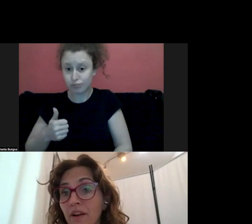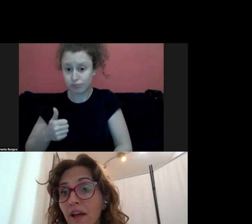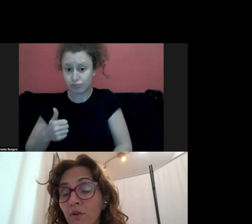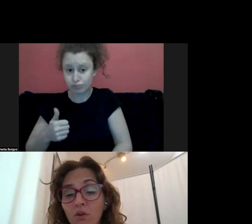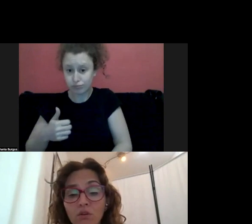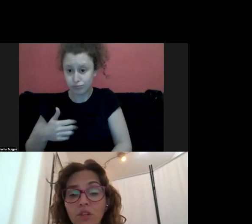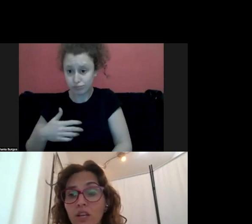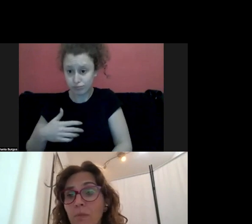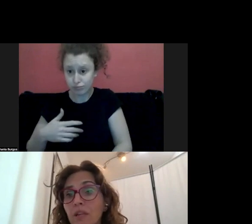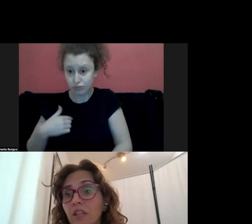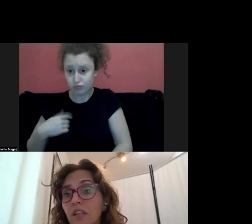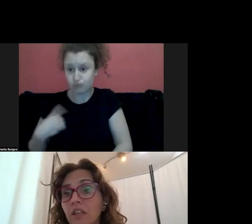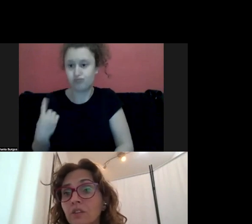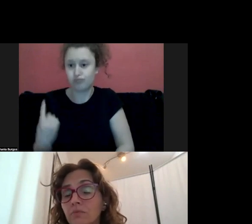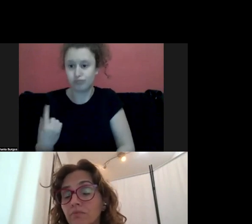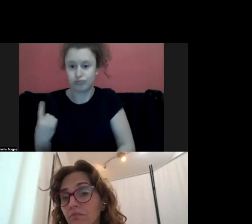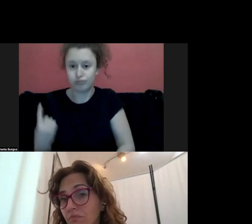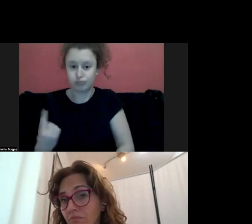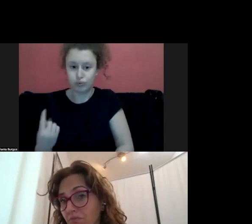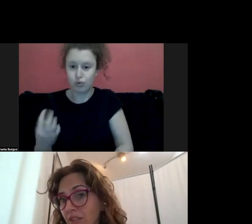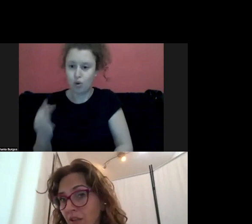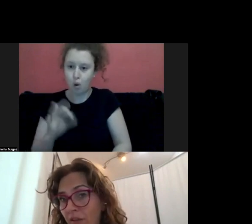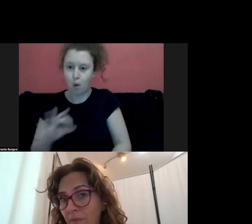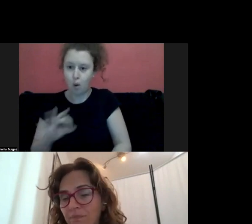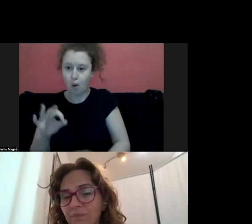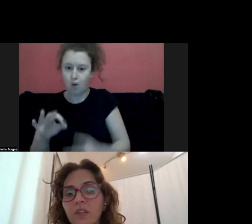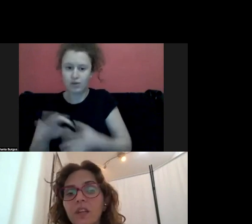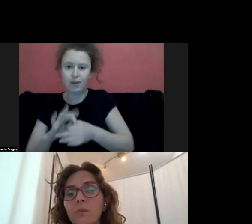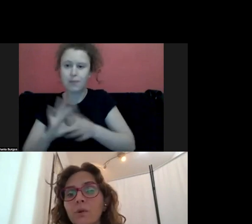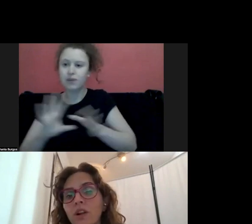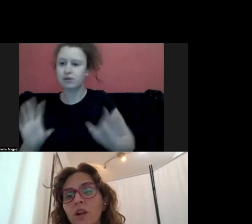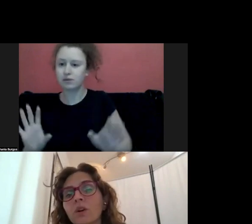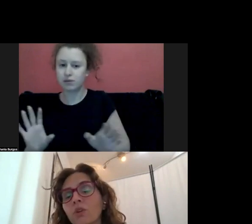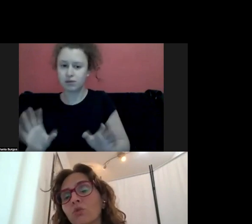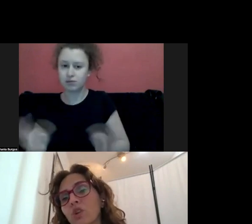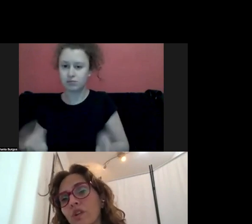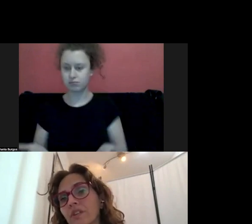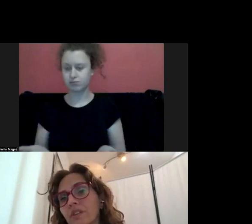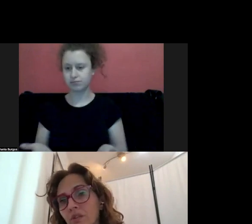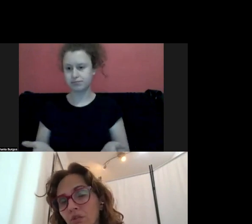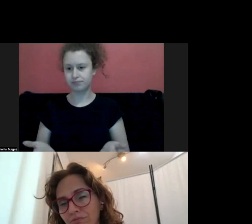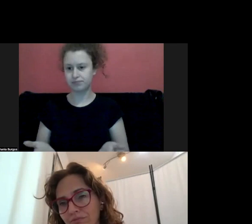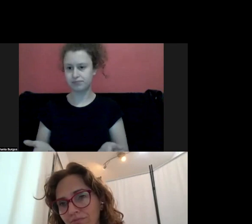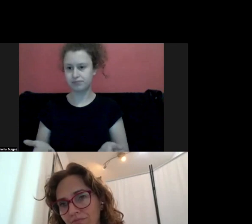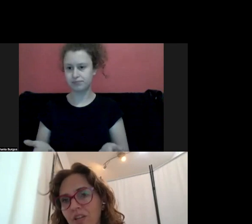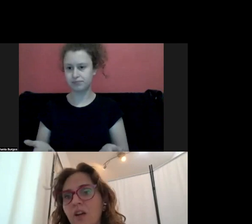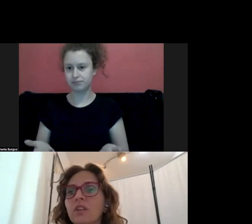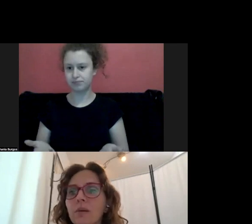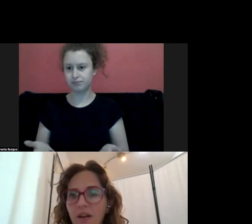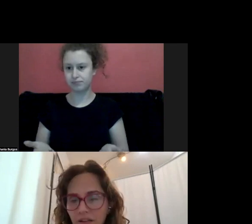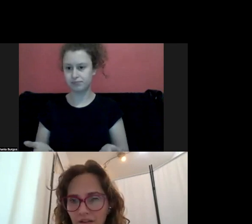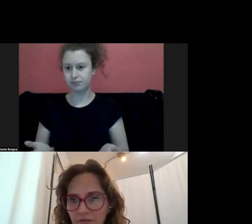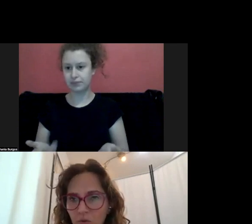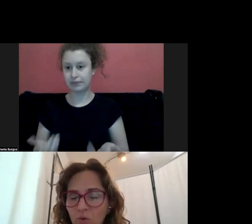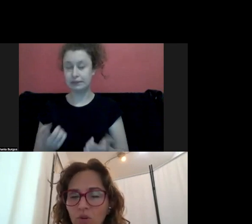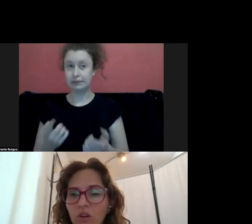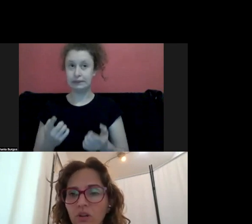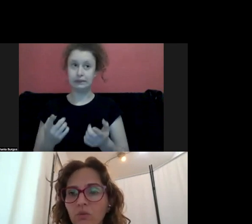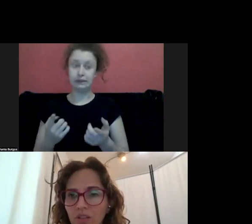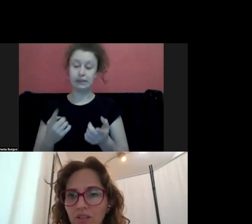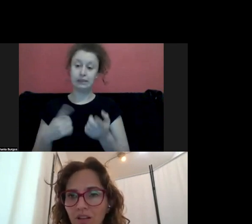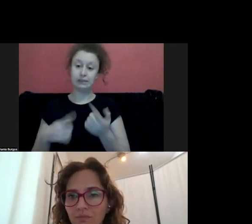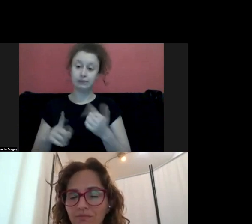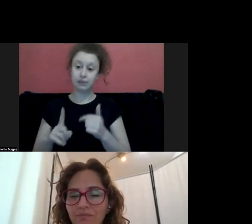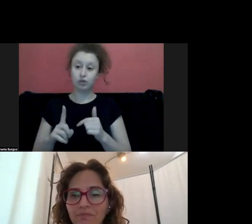Está enmadrado, tiene mamitis, etc. Pero claro, cuando tú se lo dices esto a una madre cuyo hijo